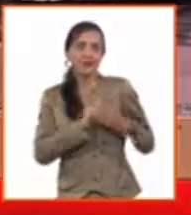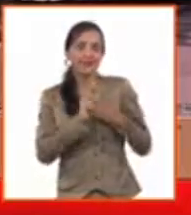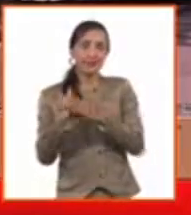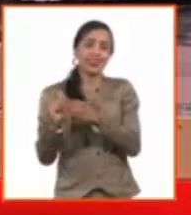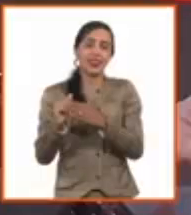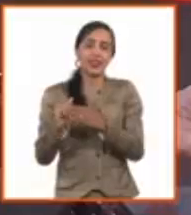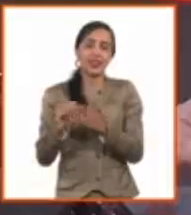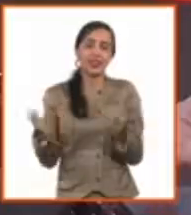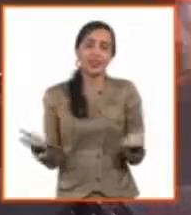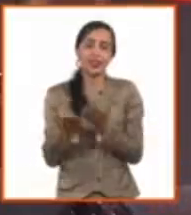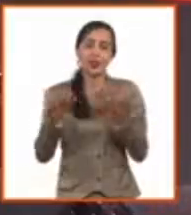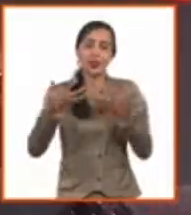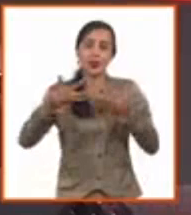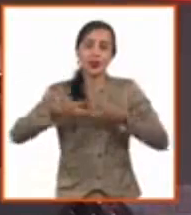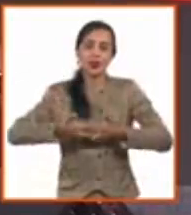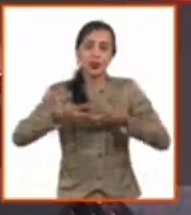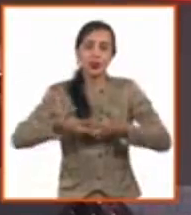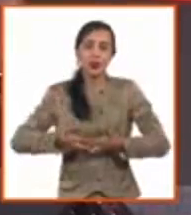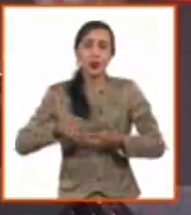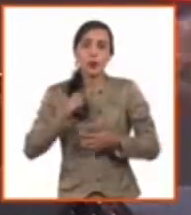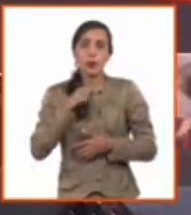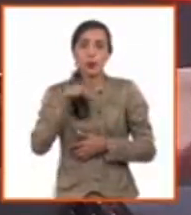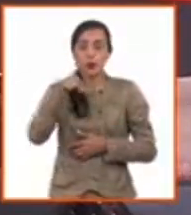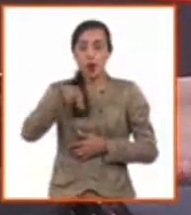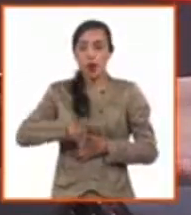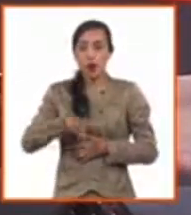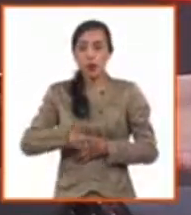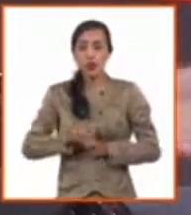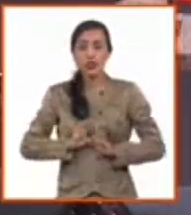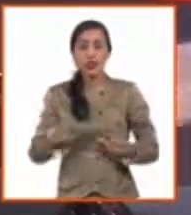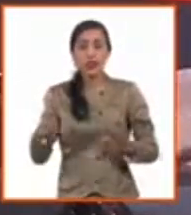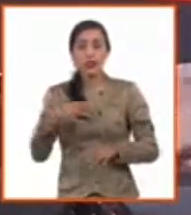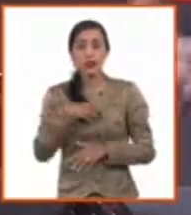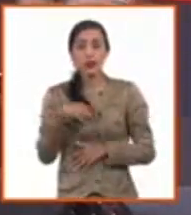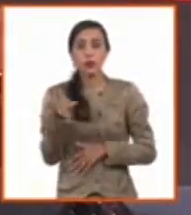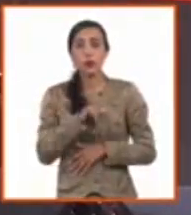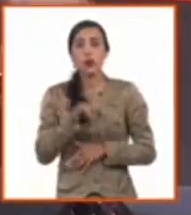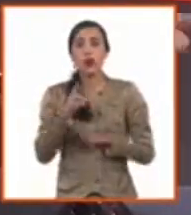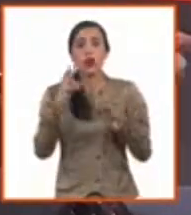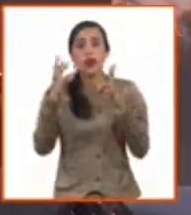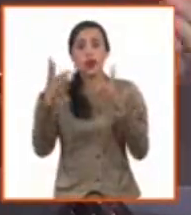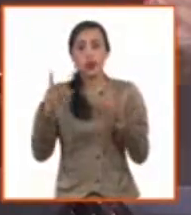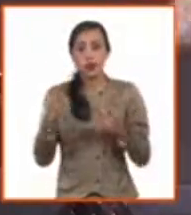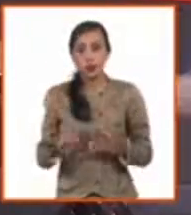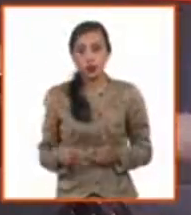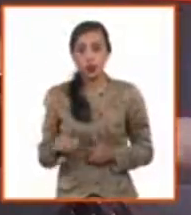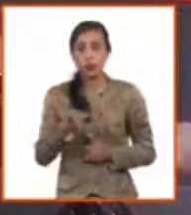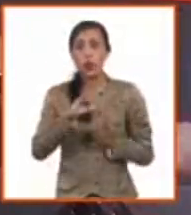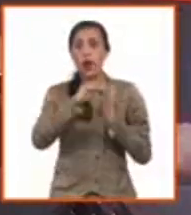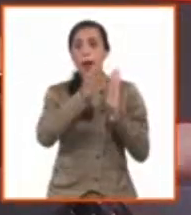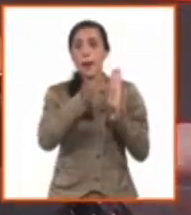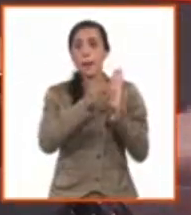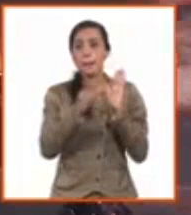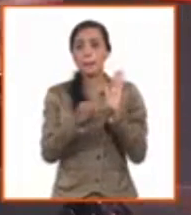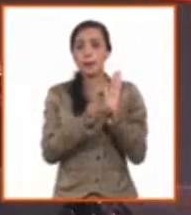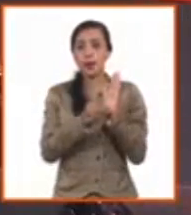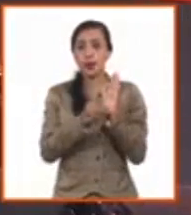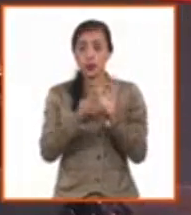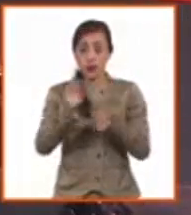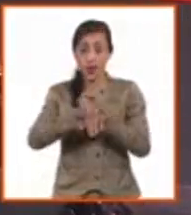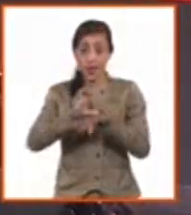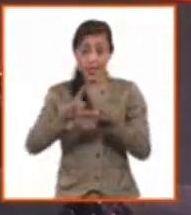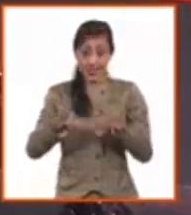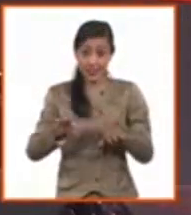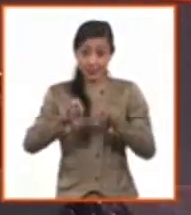no un poco dentro del desarrollo esta industria es ahora por ejemplo que ya tenemos también un resultado en las aplicaciones en el